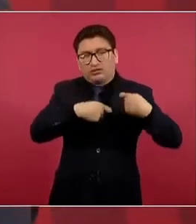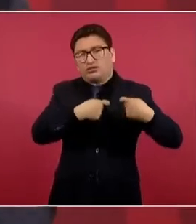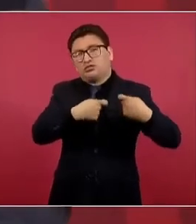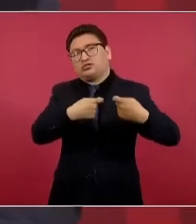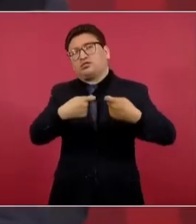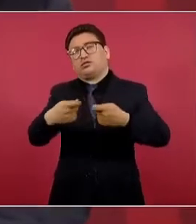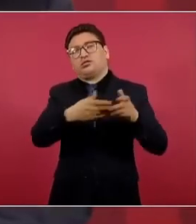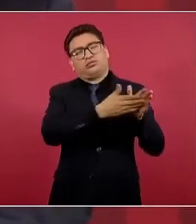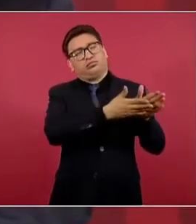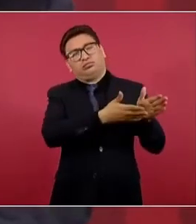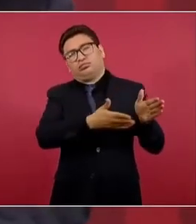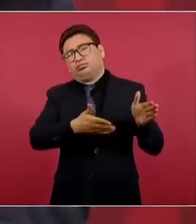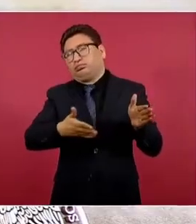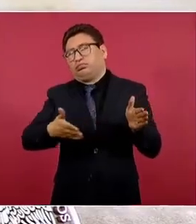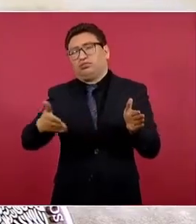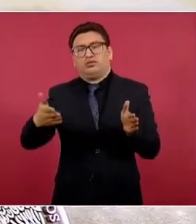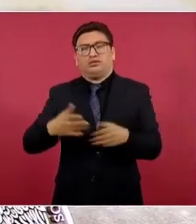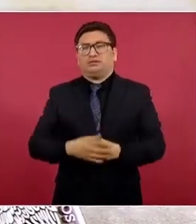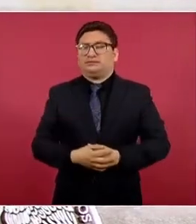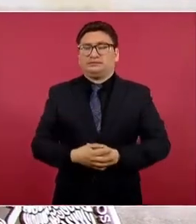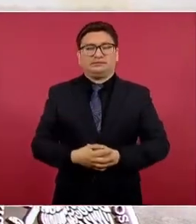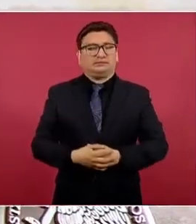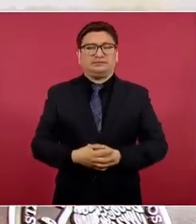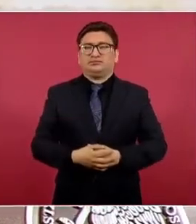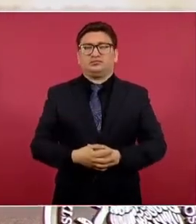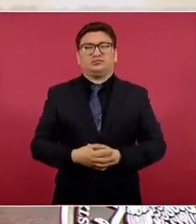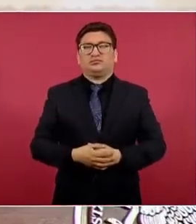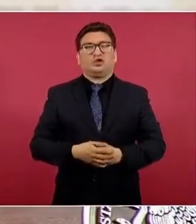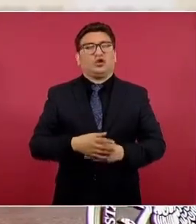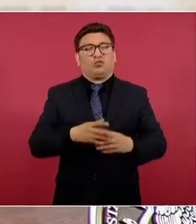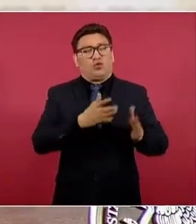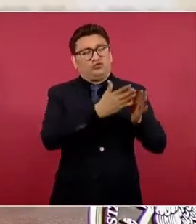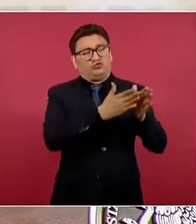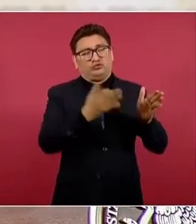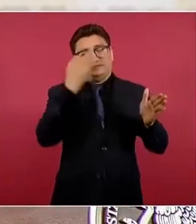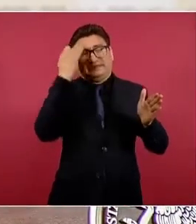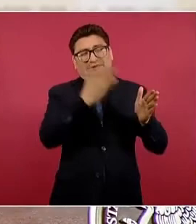Fue mucha la oscuridad